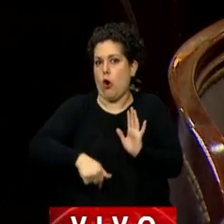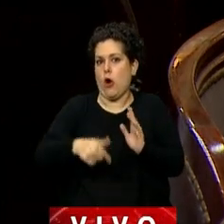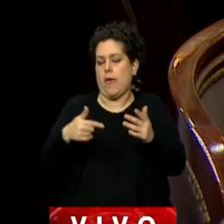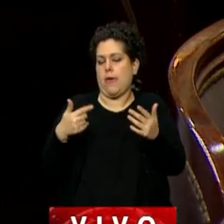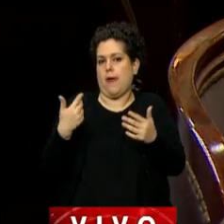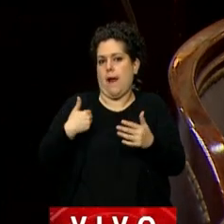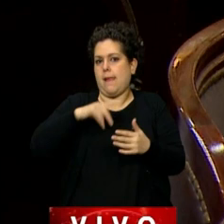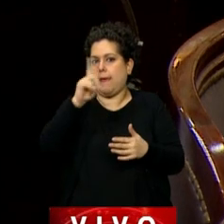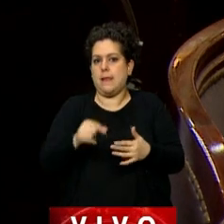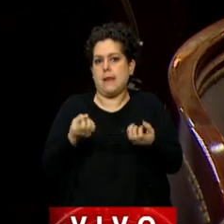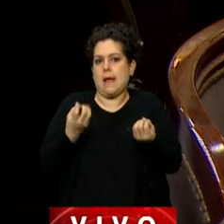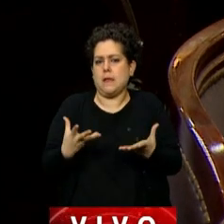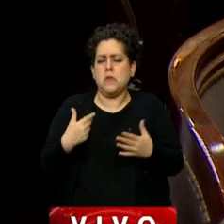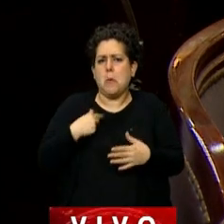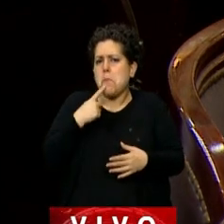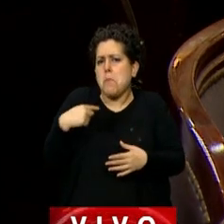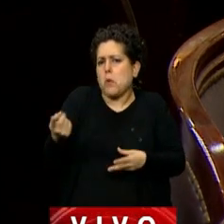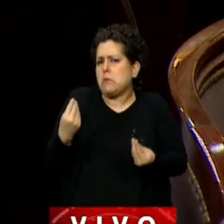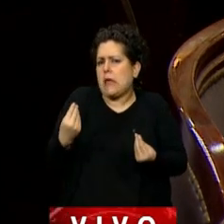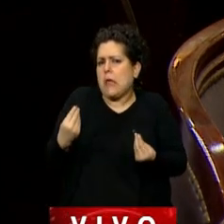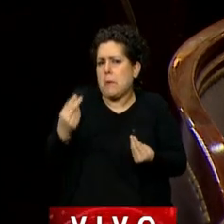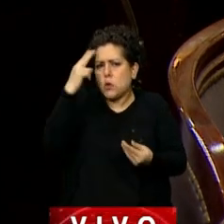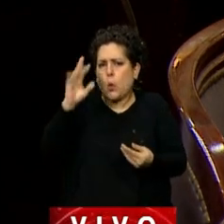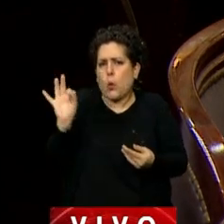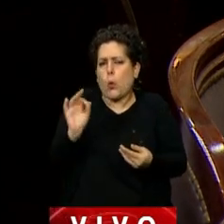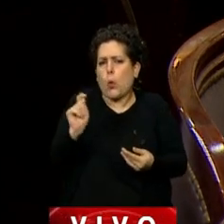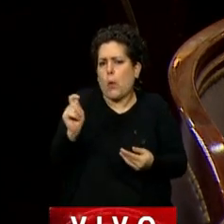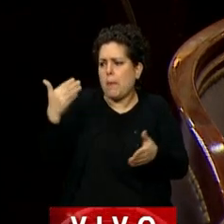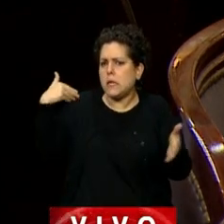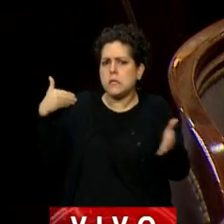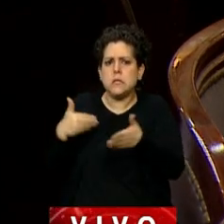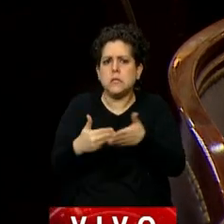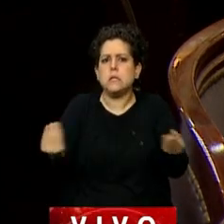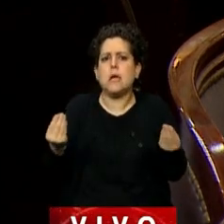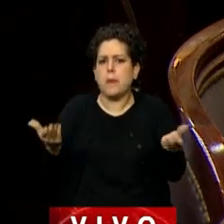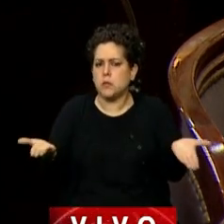país, es qué pasó en estos 9 meses, que probablemente quede